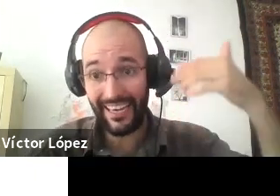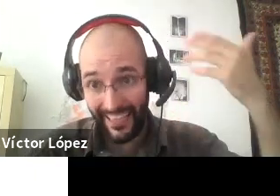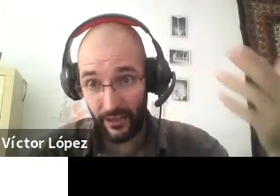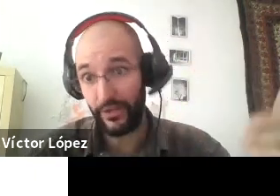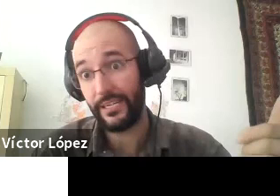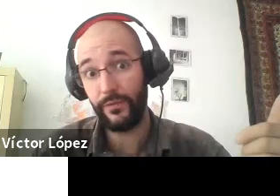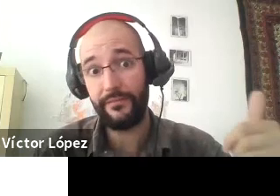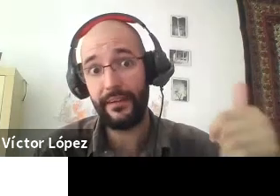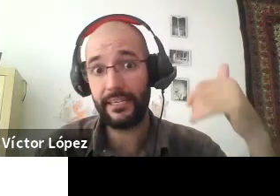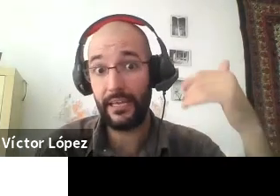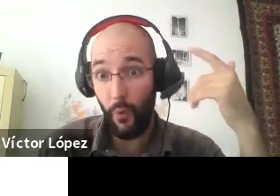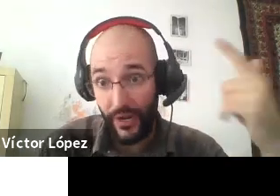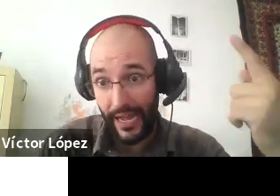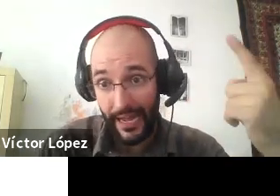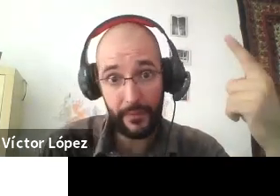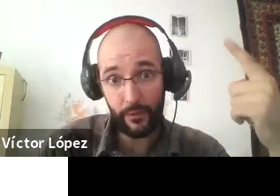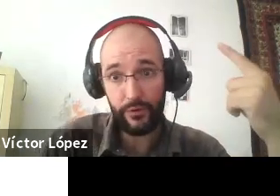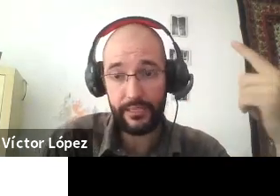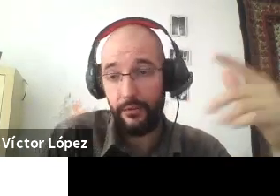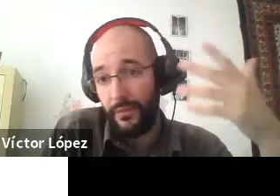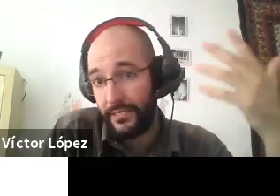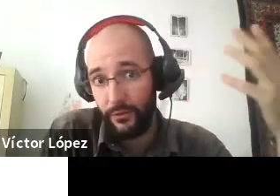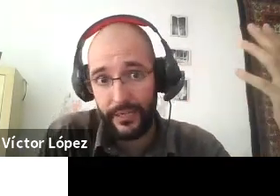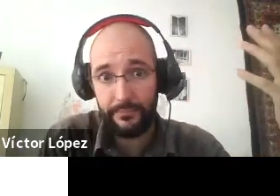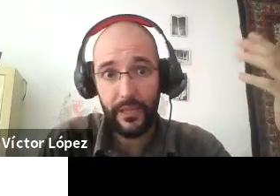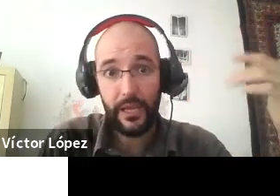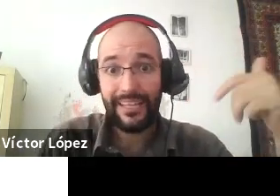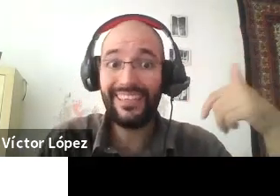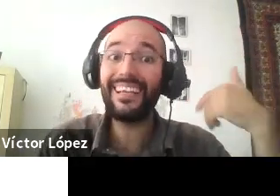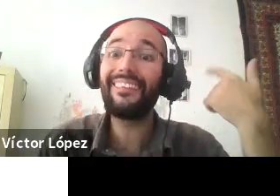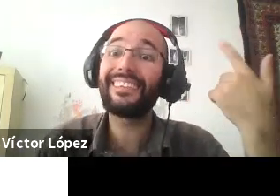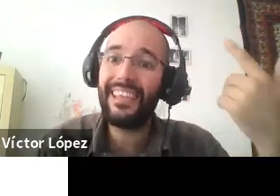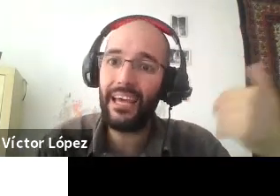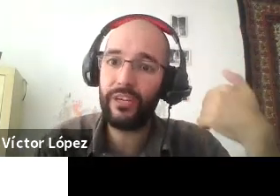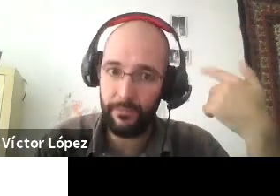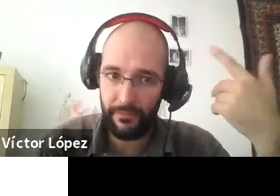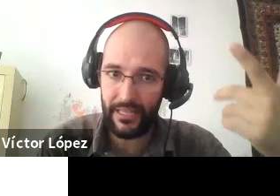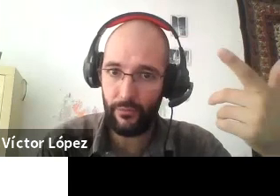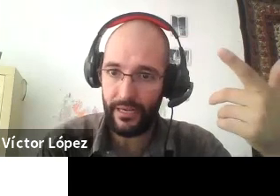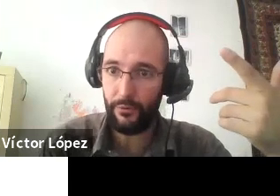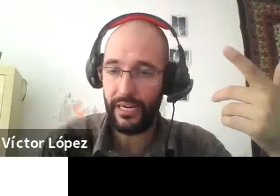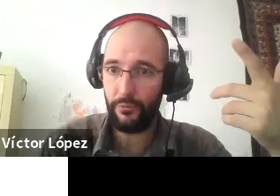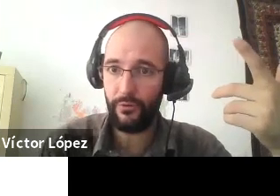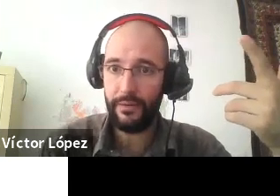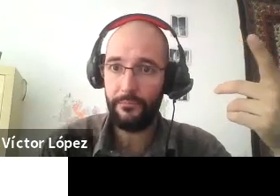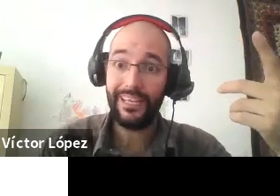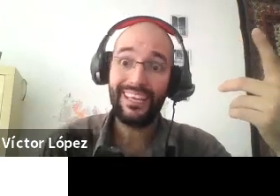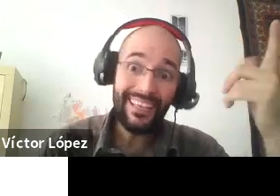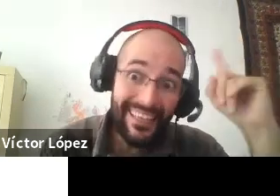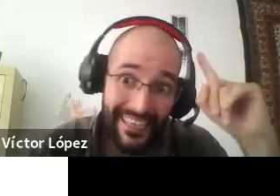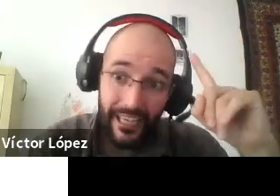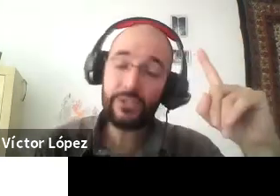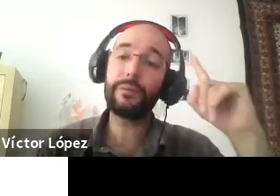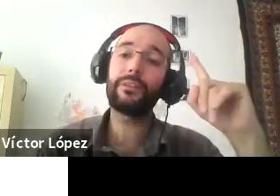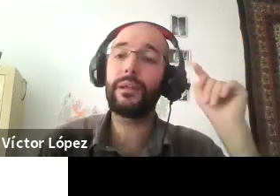han elegido en la segunda fase una app en concreta o más de una, tienen que diseñar un experimento para poner a prueba.